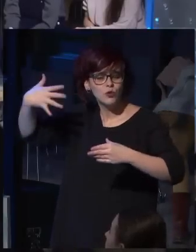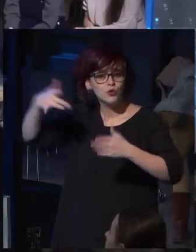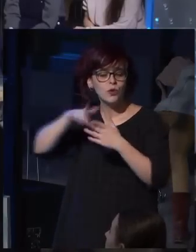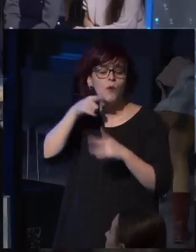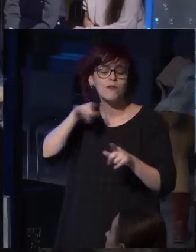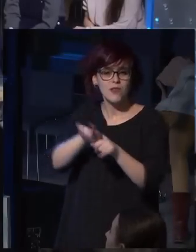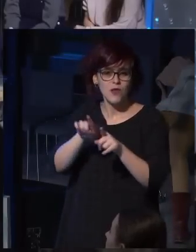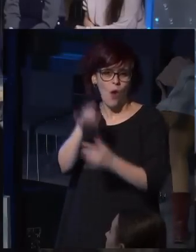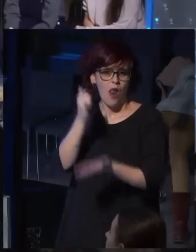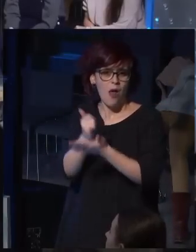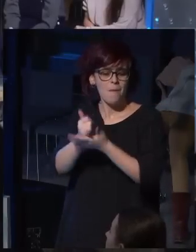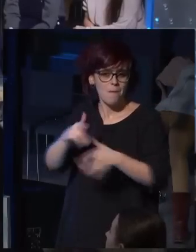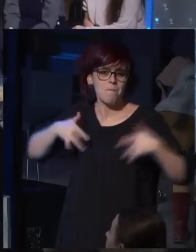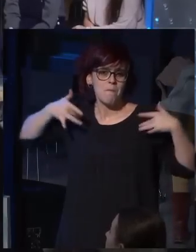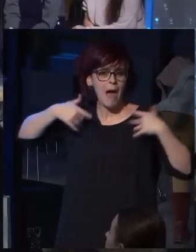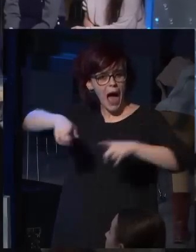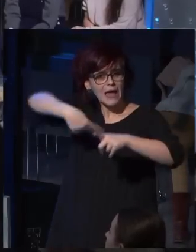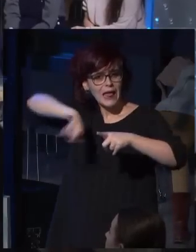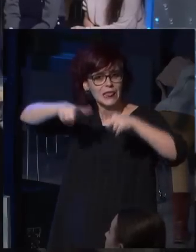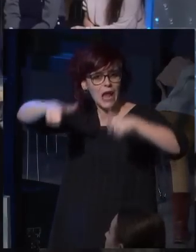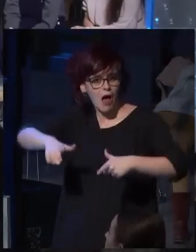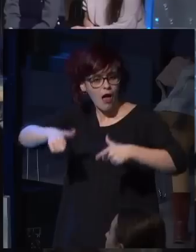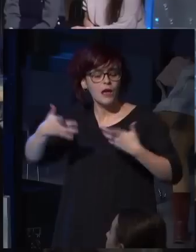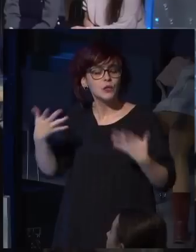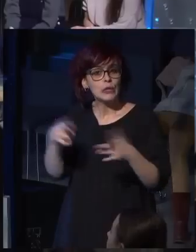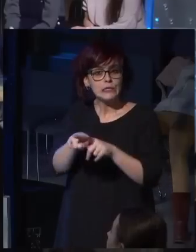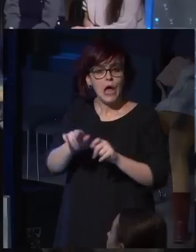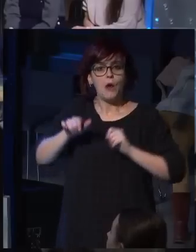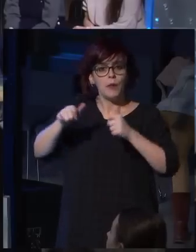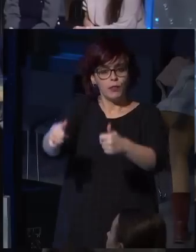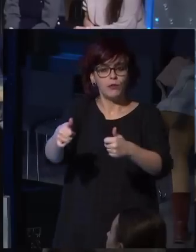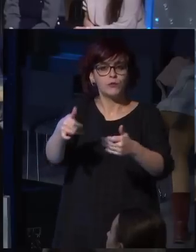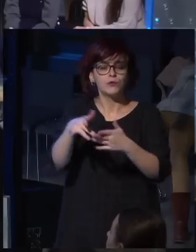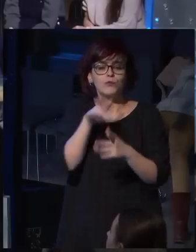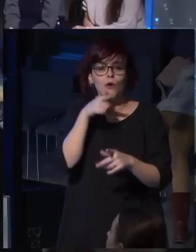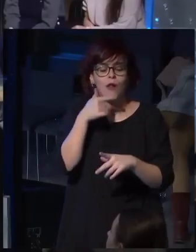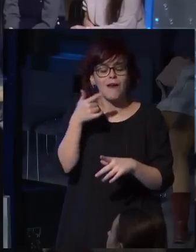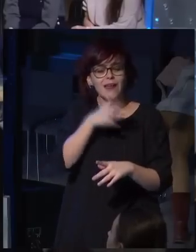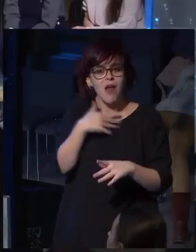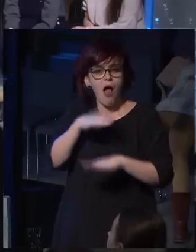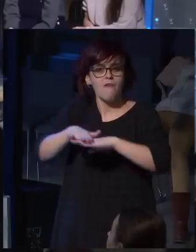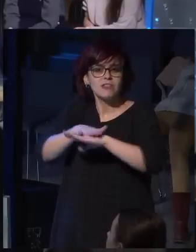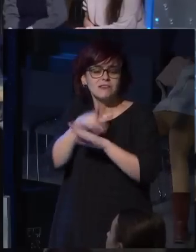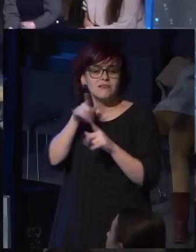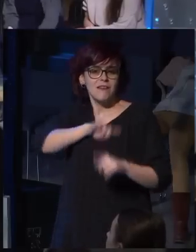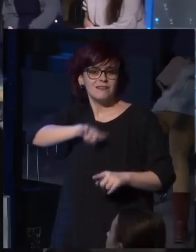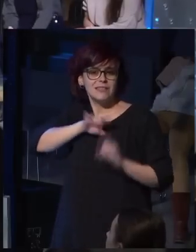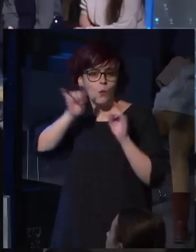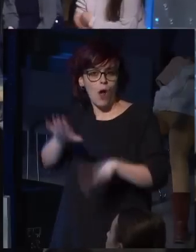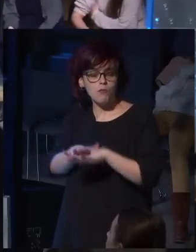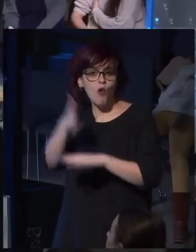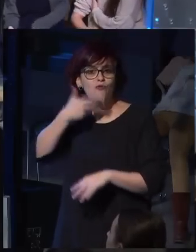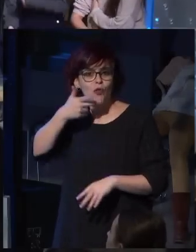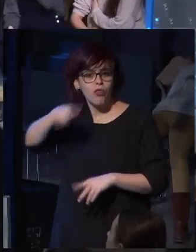de una maqueta, y era muy importante mantener un poco la esencia de la maqueta, porque lo que no podías hacer en un grupo que se empezaba a